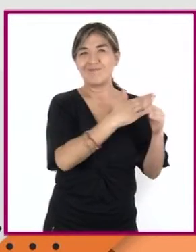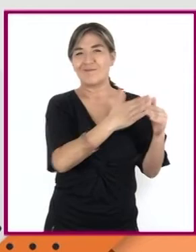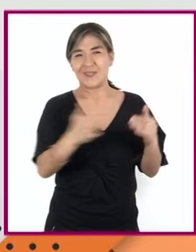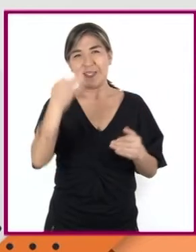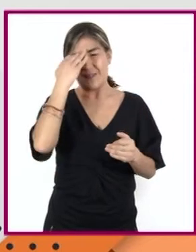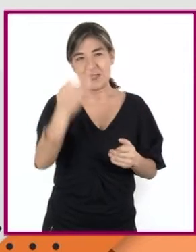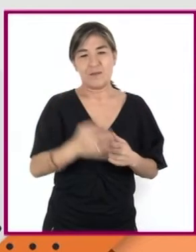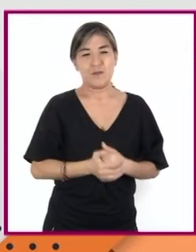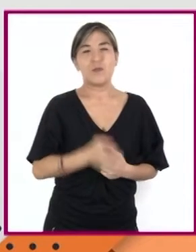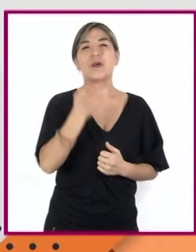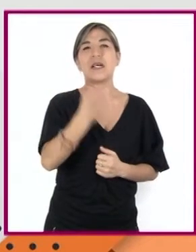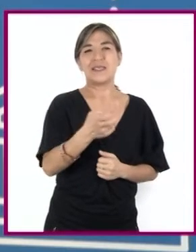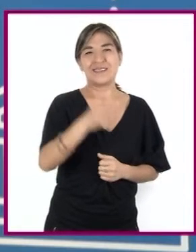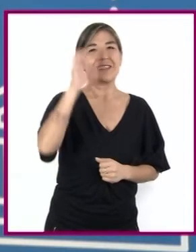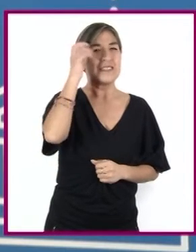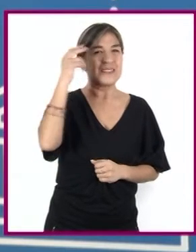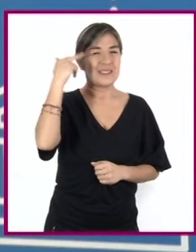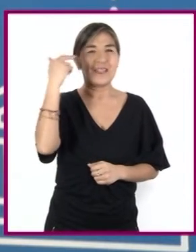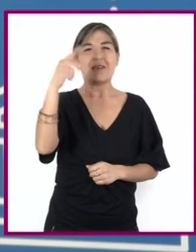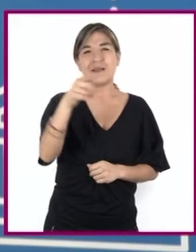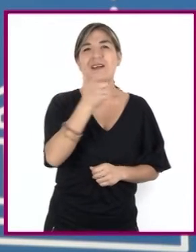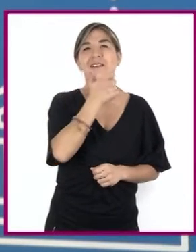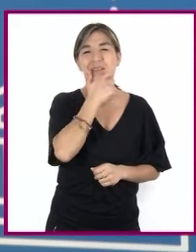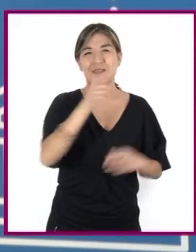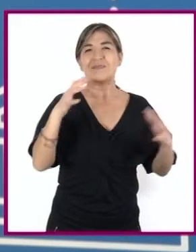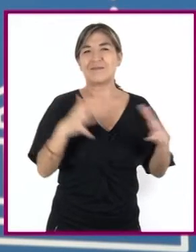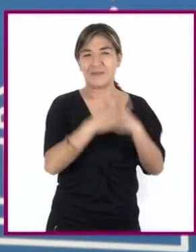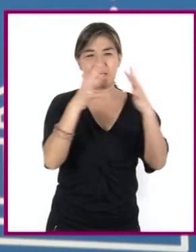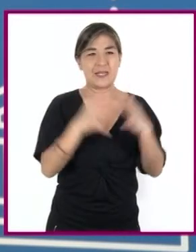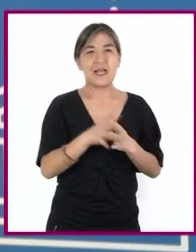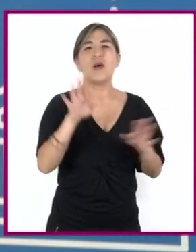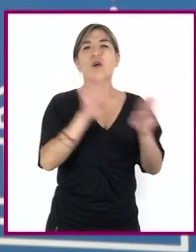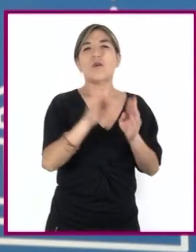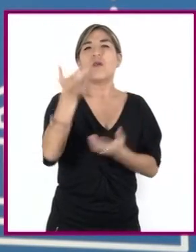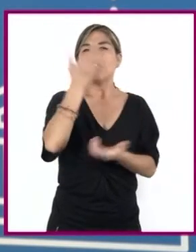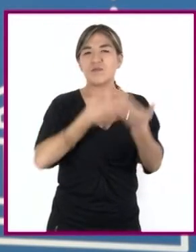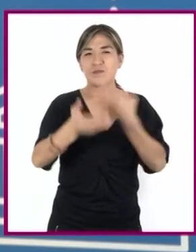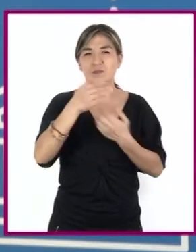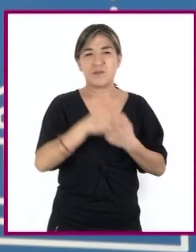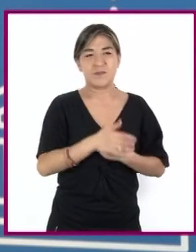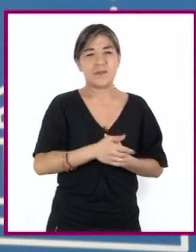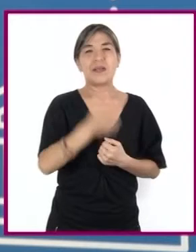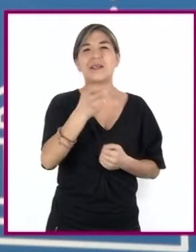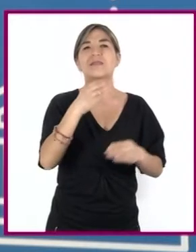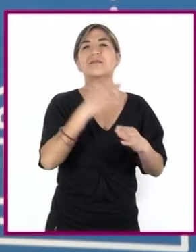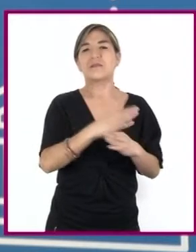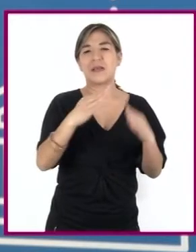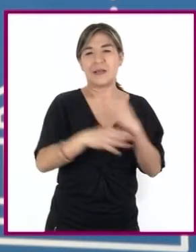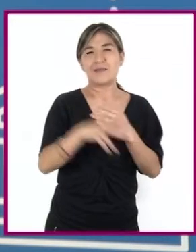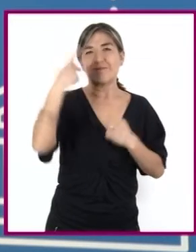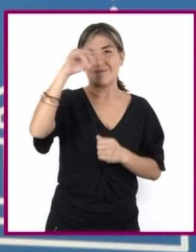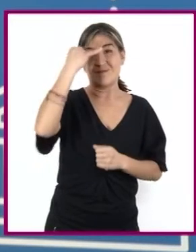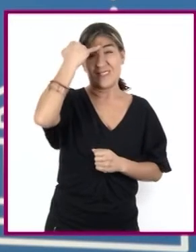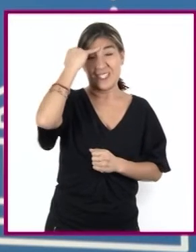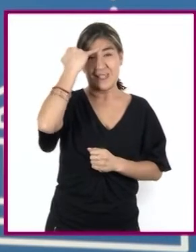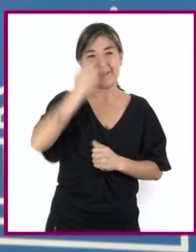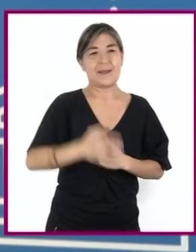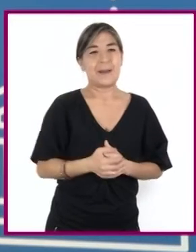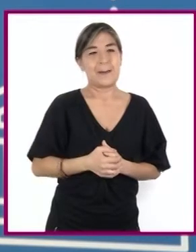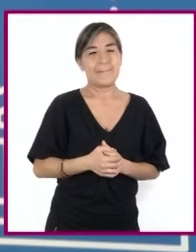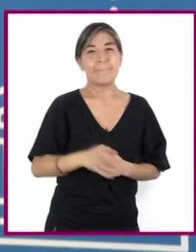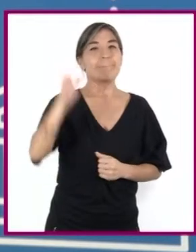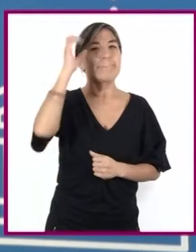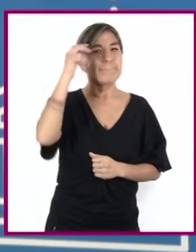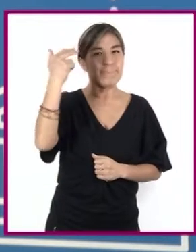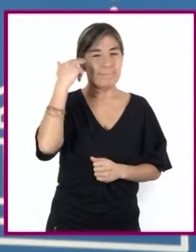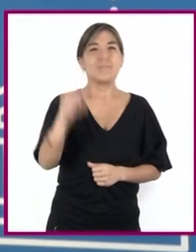China y Reino Unido, quien quería introducir y comerciar este producto proveniente de la India. China